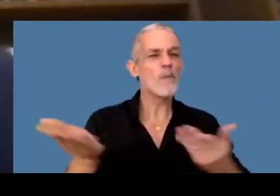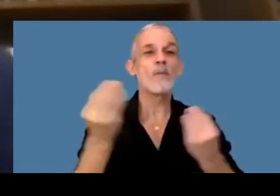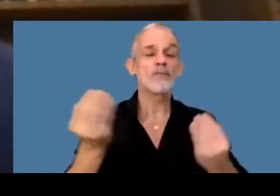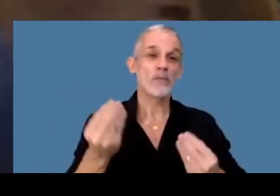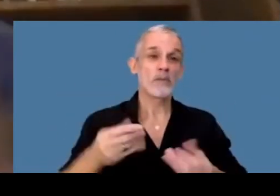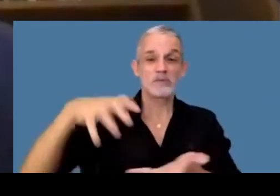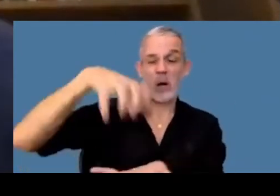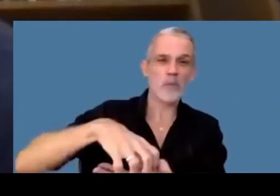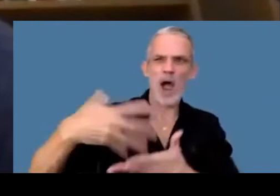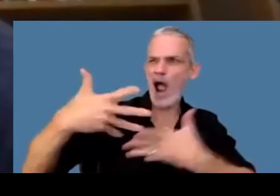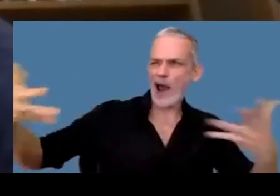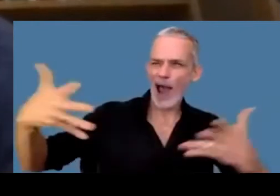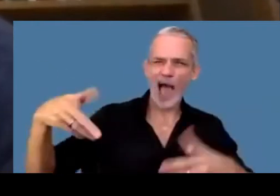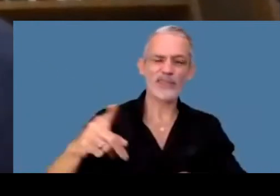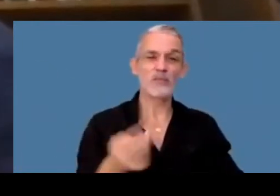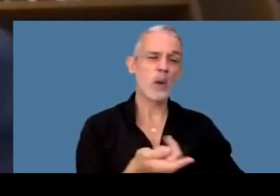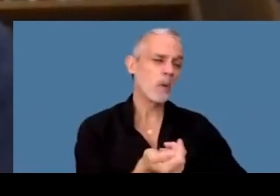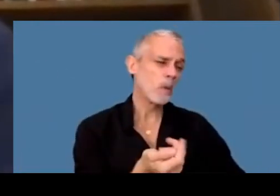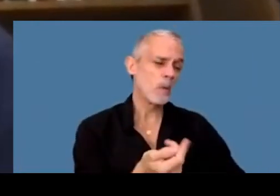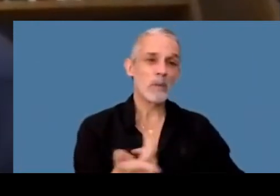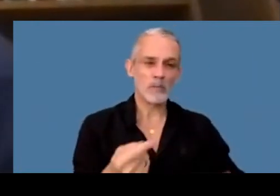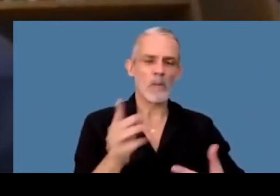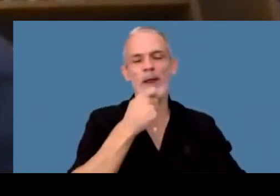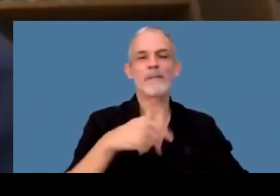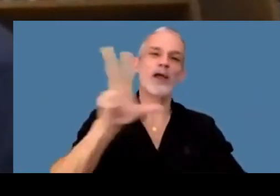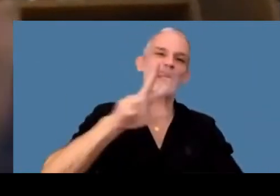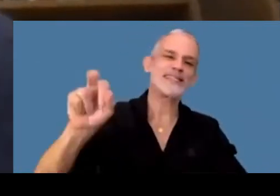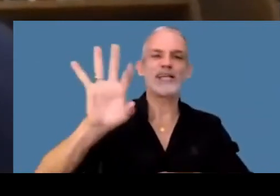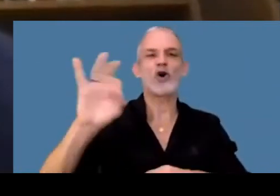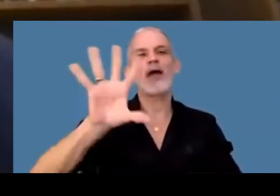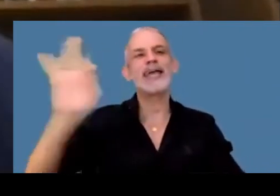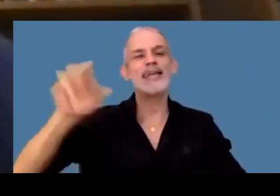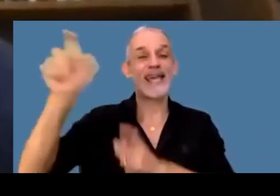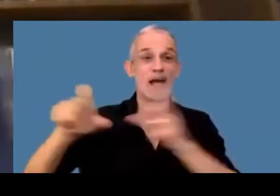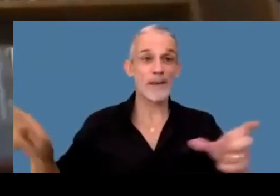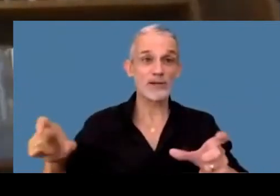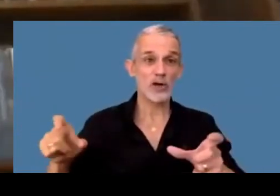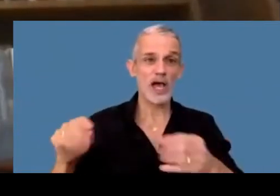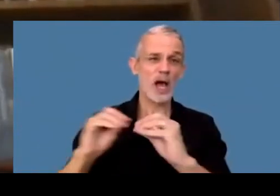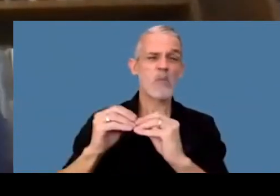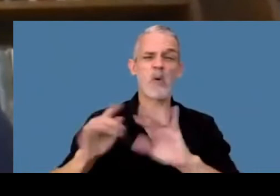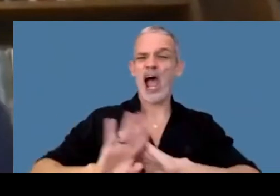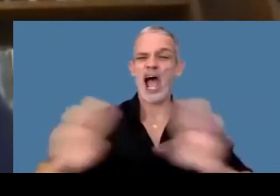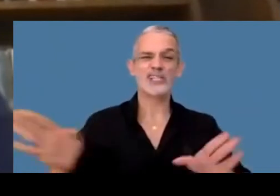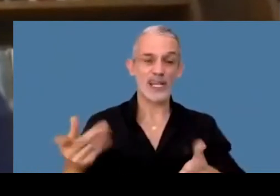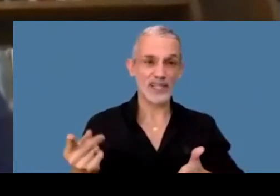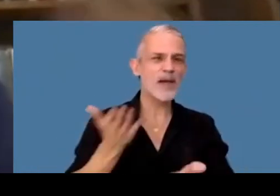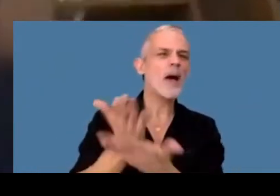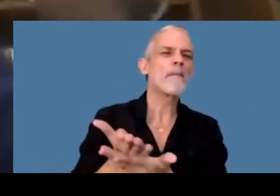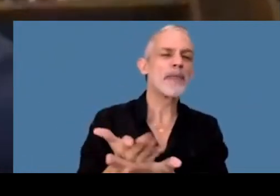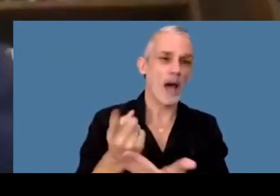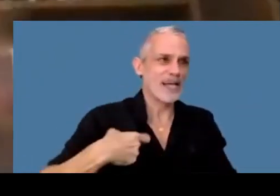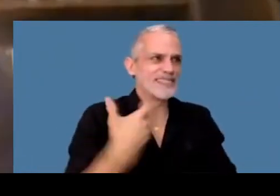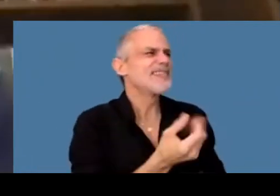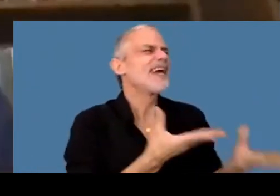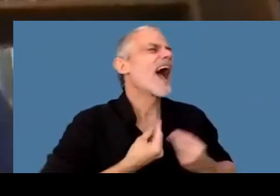establecimientos grandes. Ahora, cuando el establecimiento grande de 300 o 500 trabajadores se le fue el conflicto de la mano, va a pedir ayuda al sindicato al